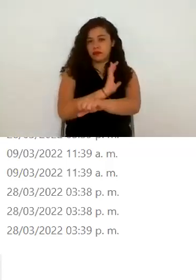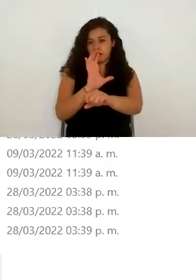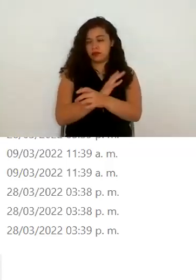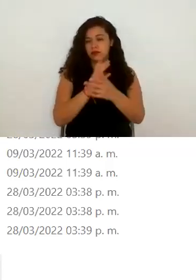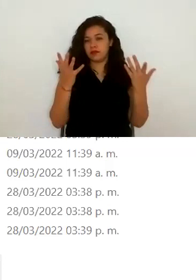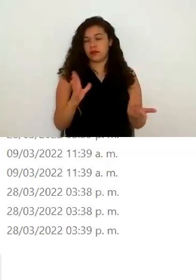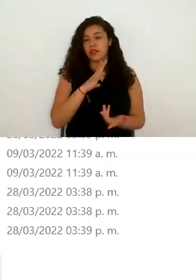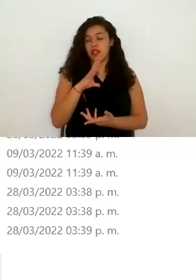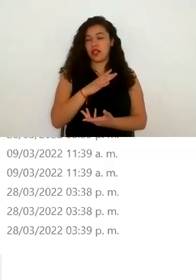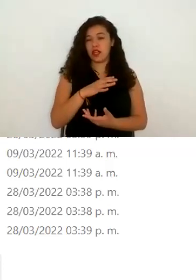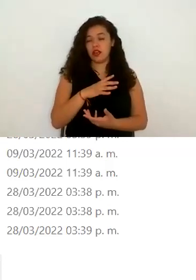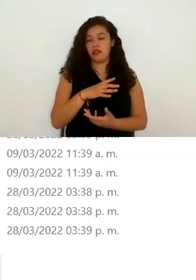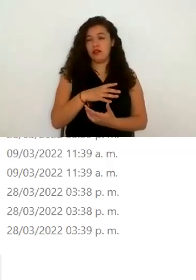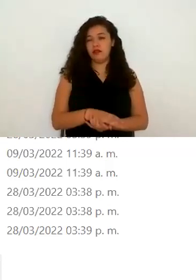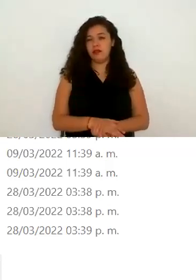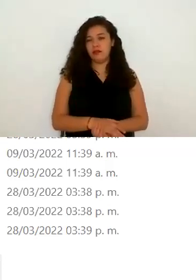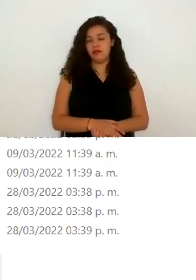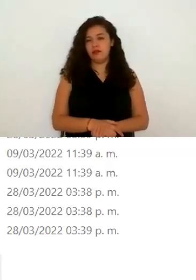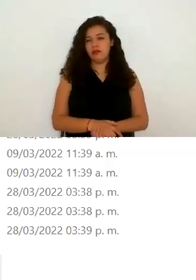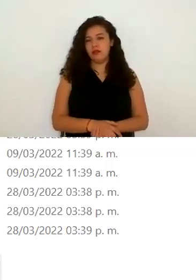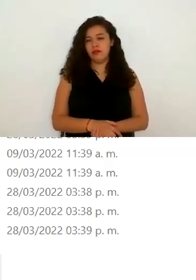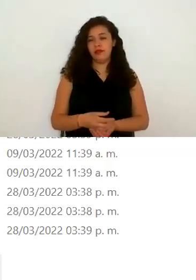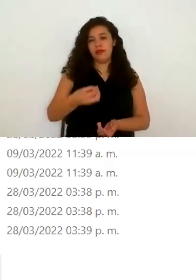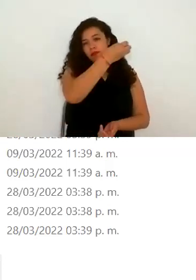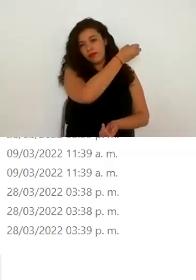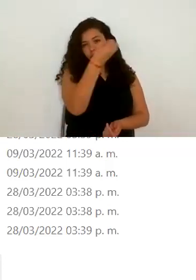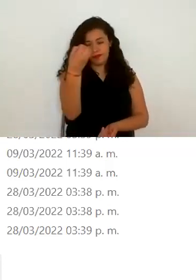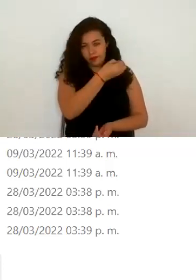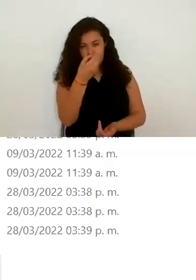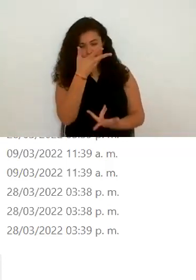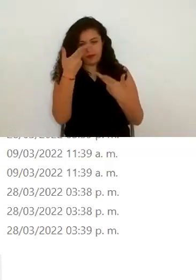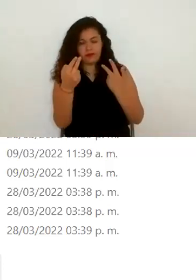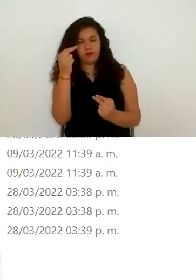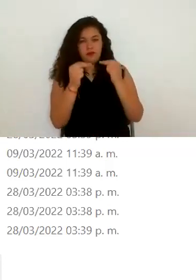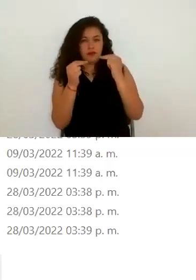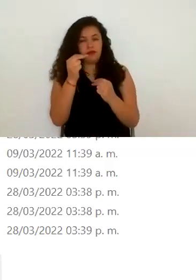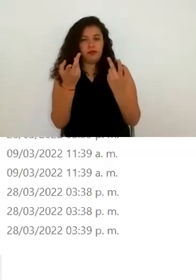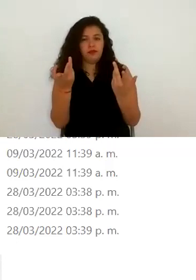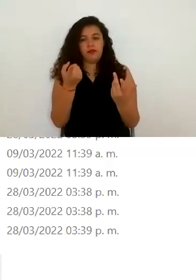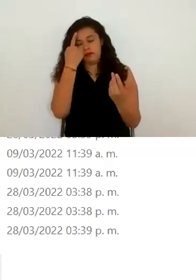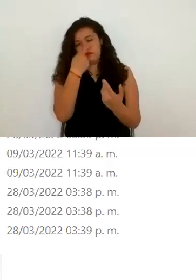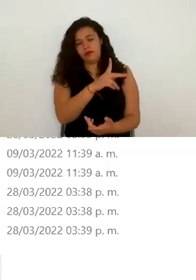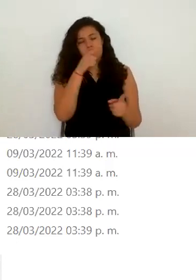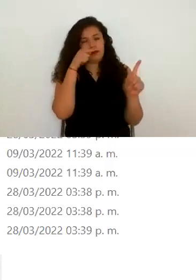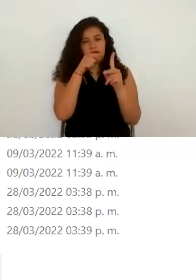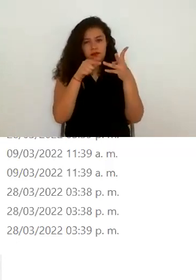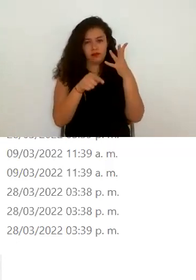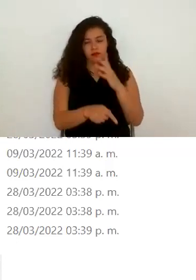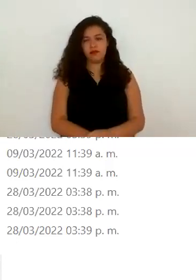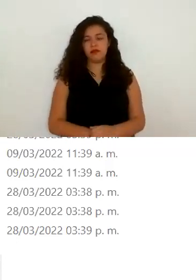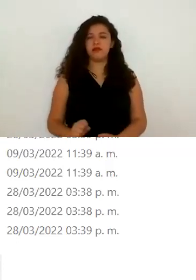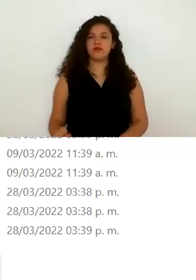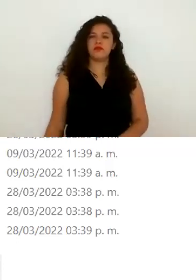lleve una ordenación y clasificación de acuerdo a sus asuntos.